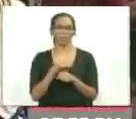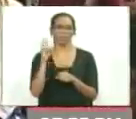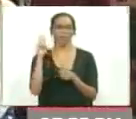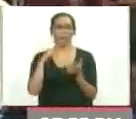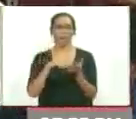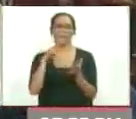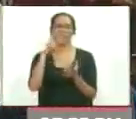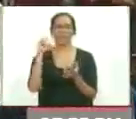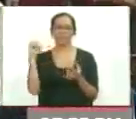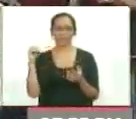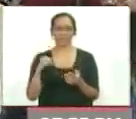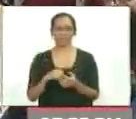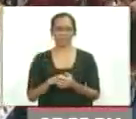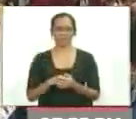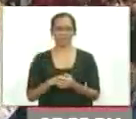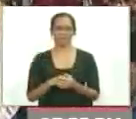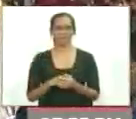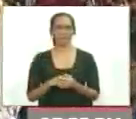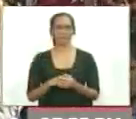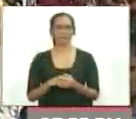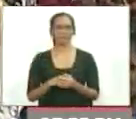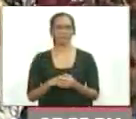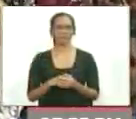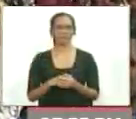2.200, ¿verdad?